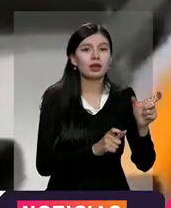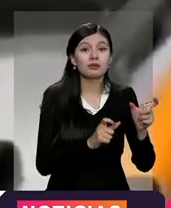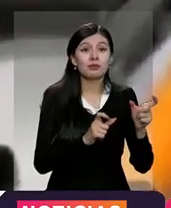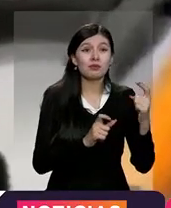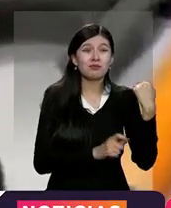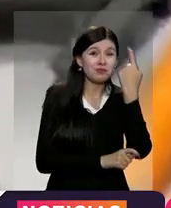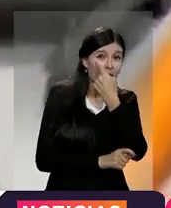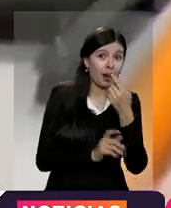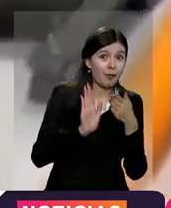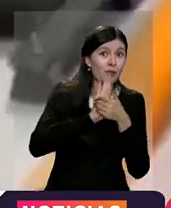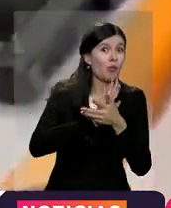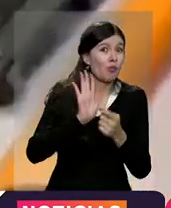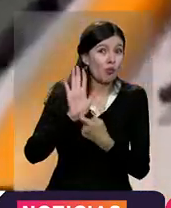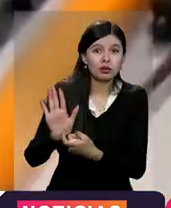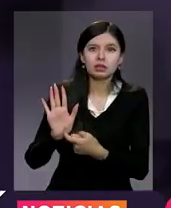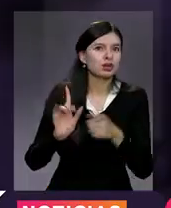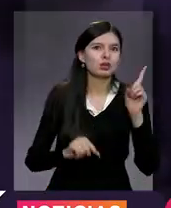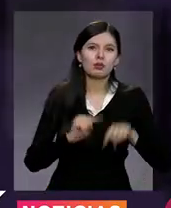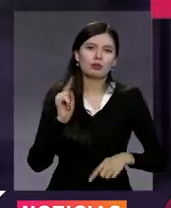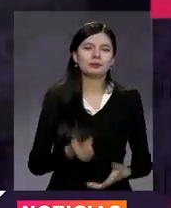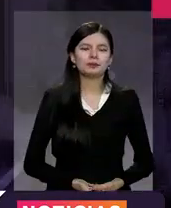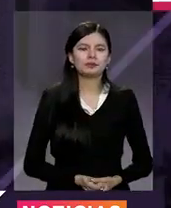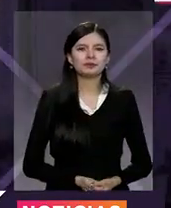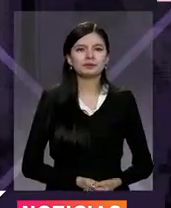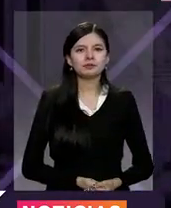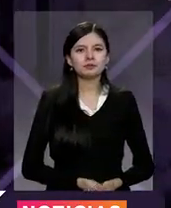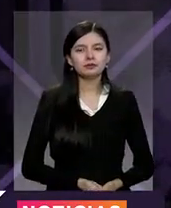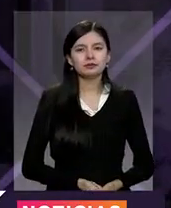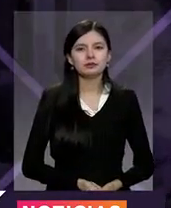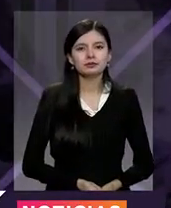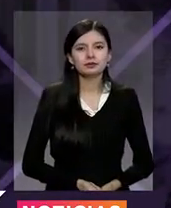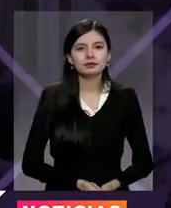reveladas por cuestiones de habeas data.